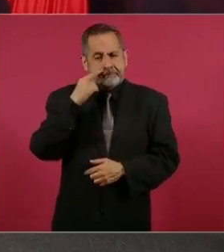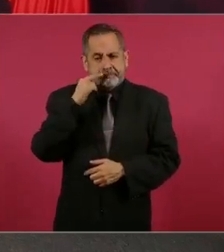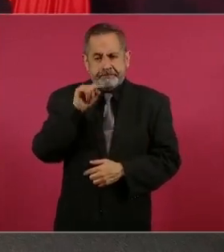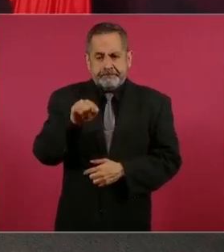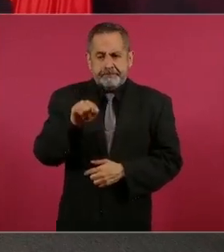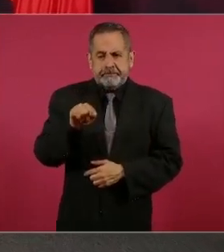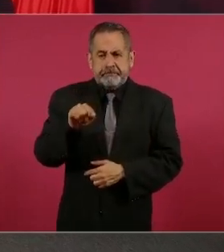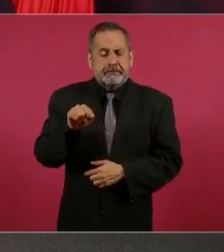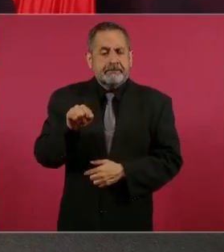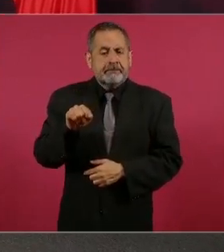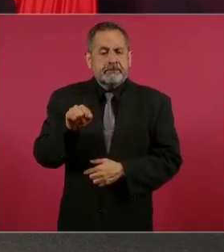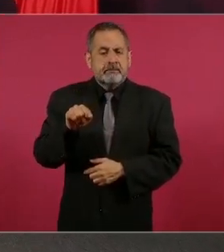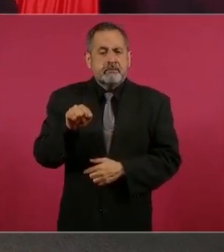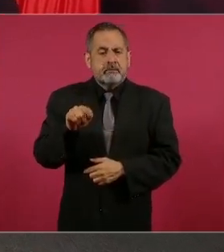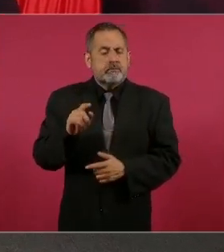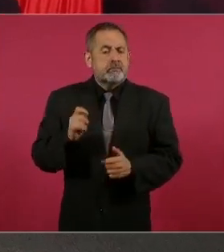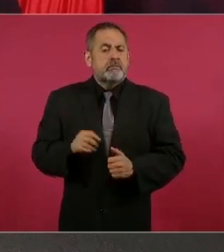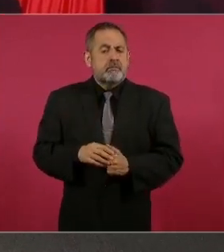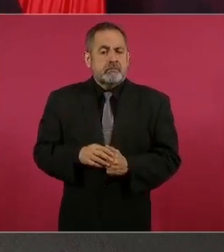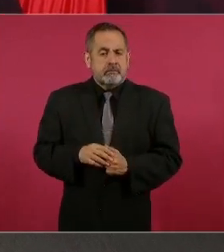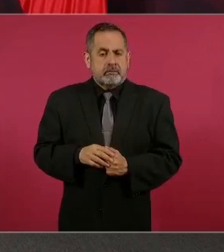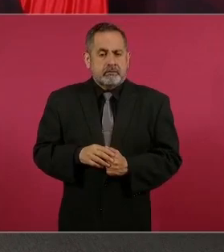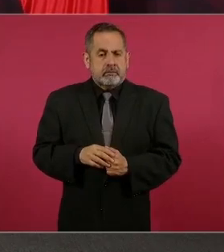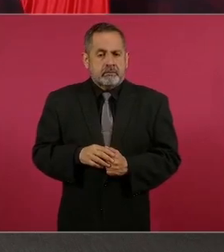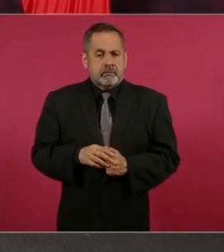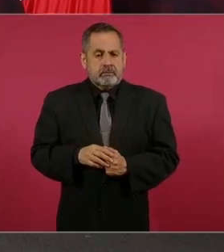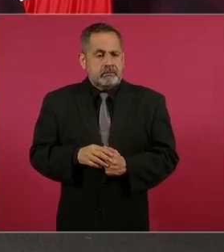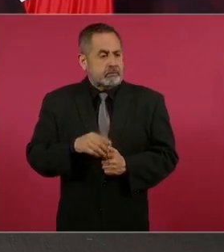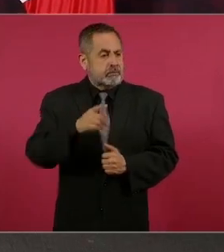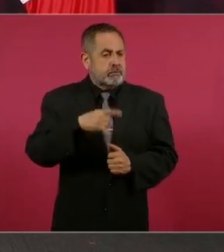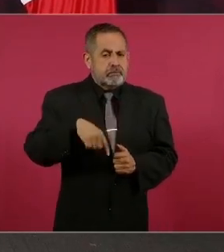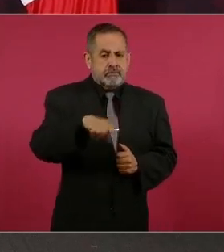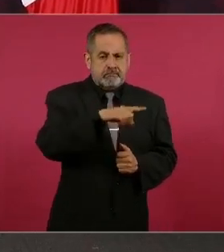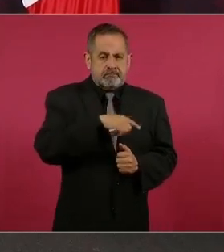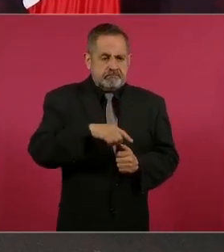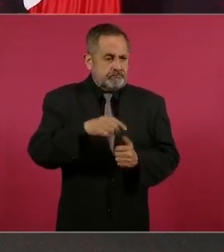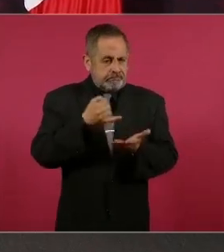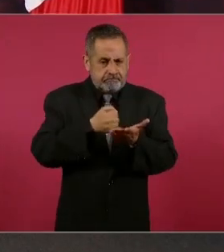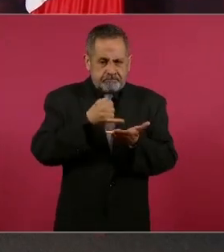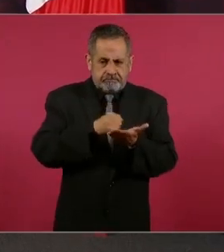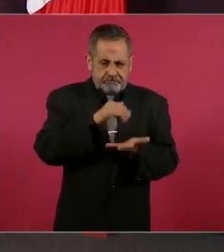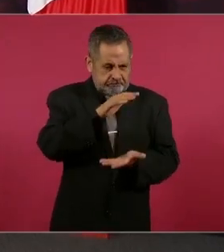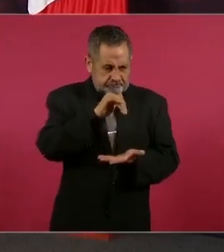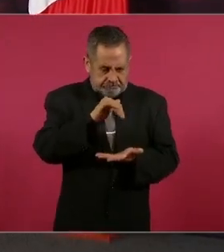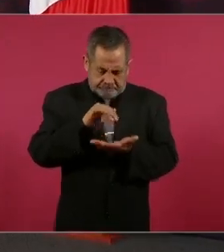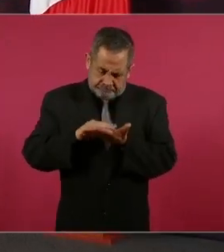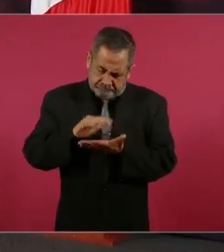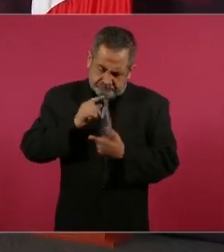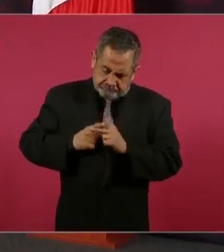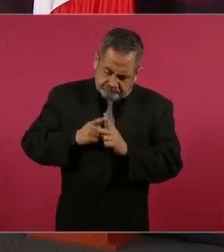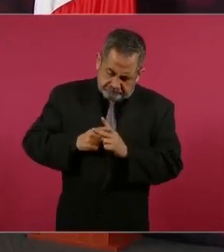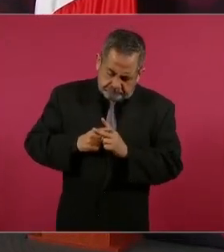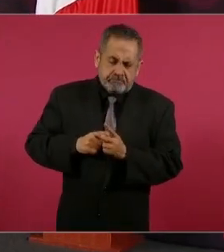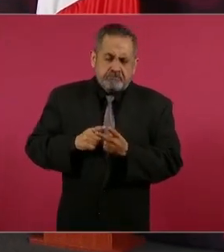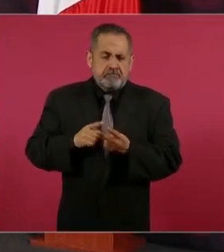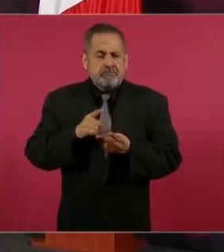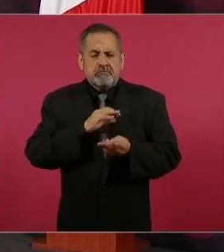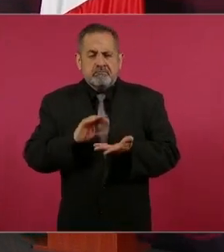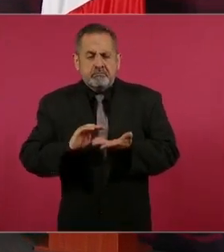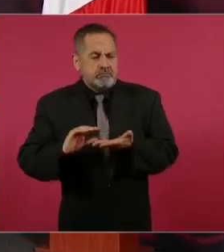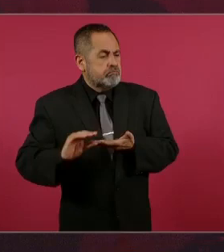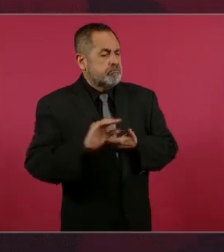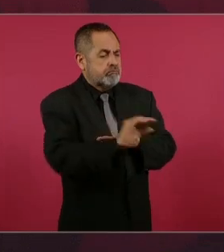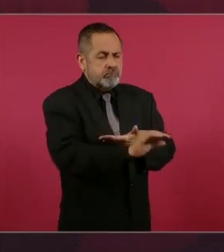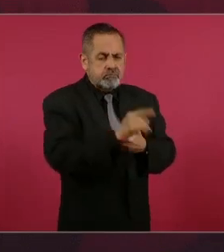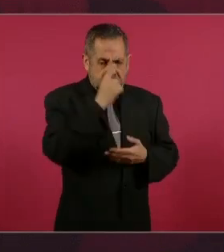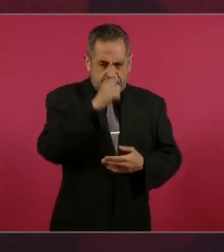tener una menor recaudación, se tiene contabilizada,